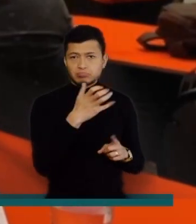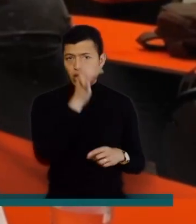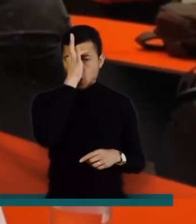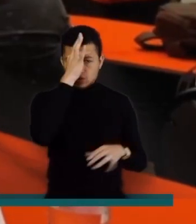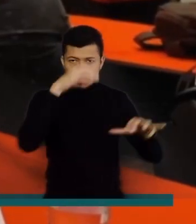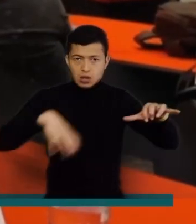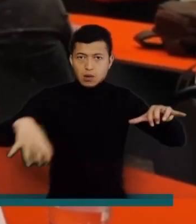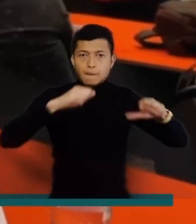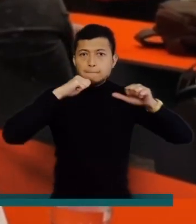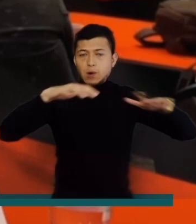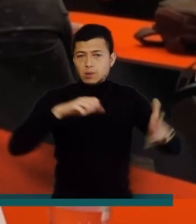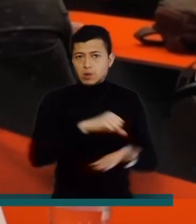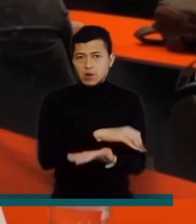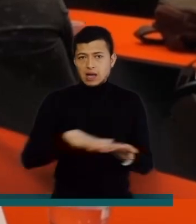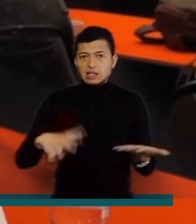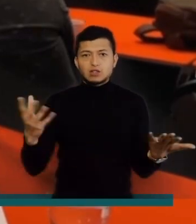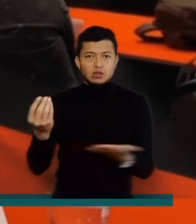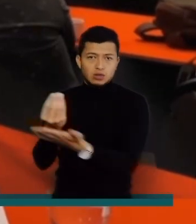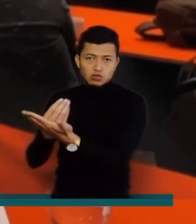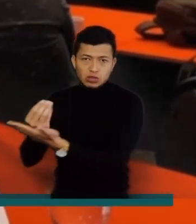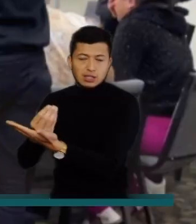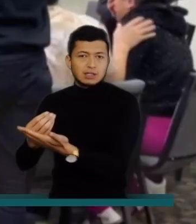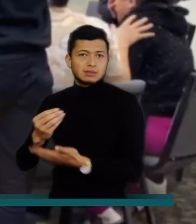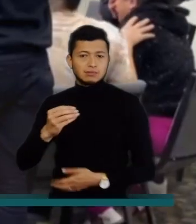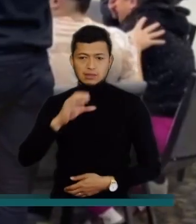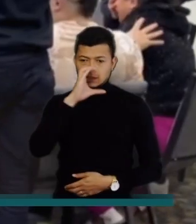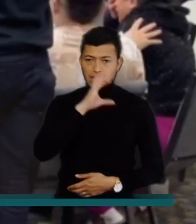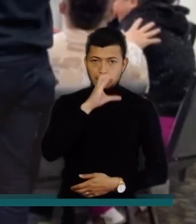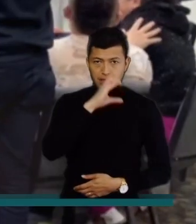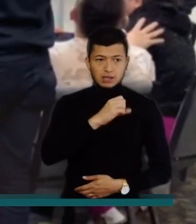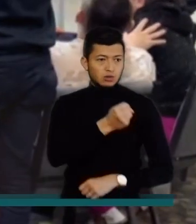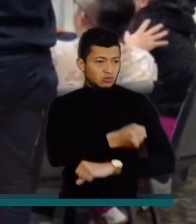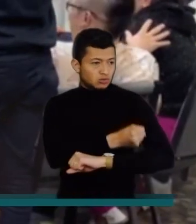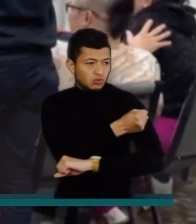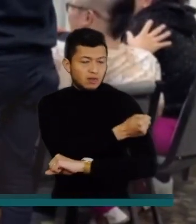usaquén chapinero suba y engativá